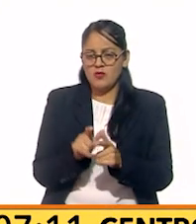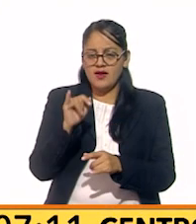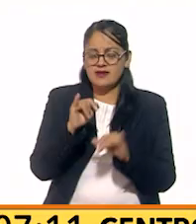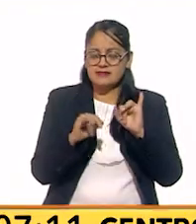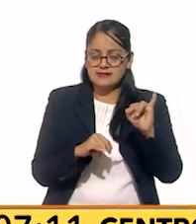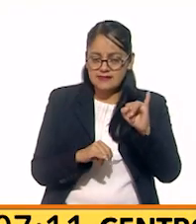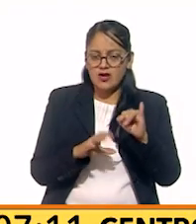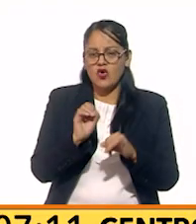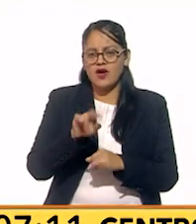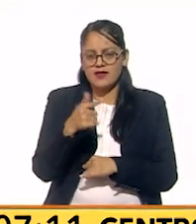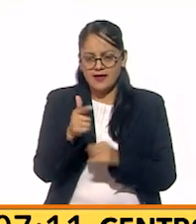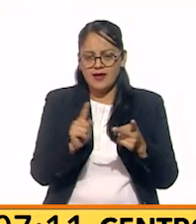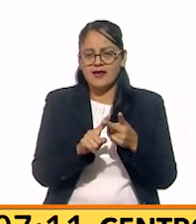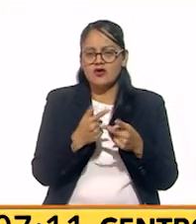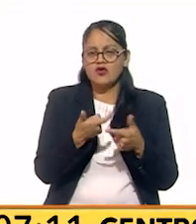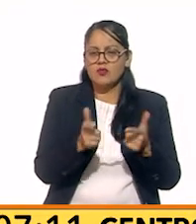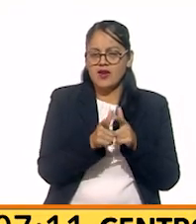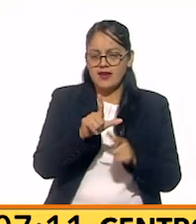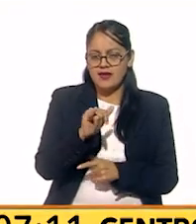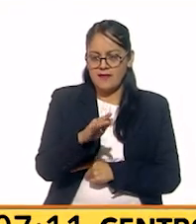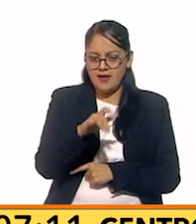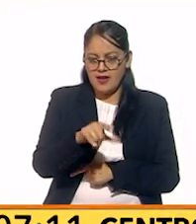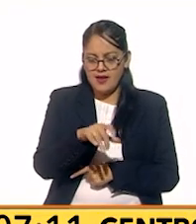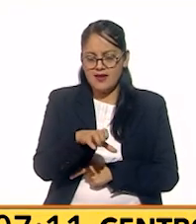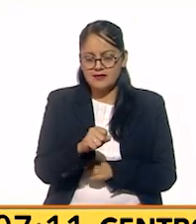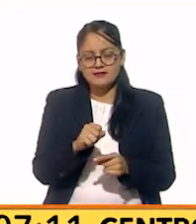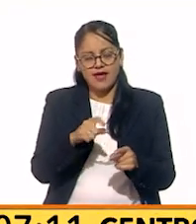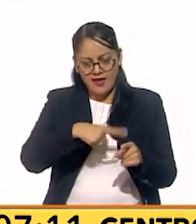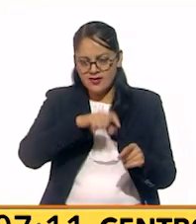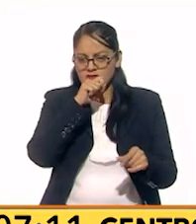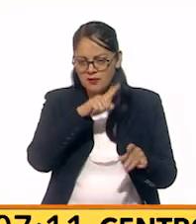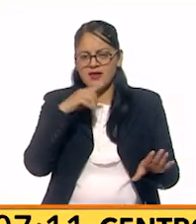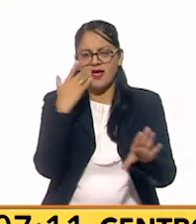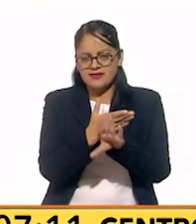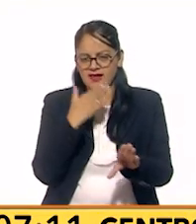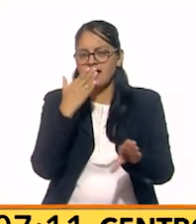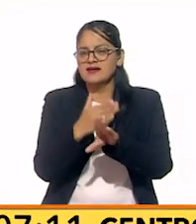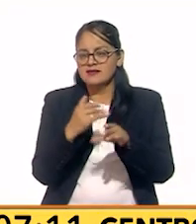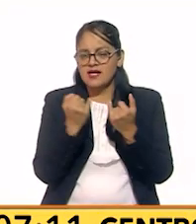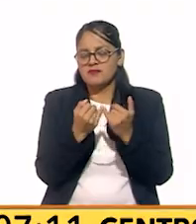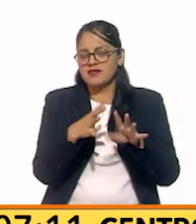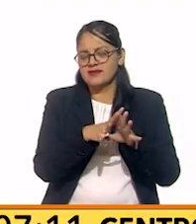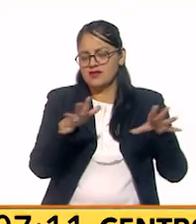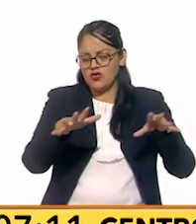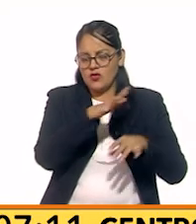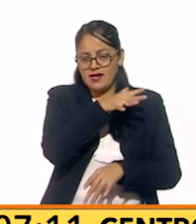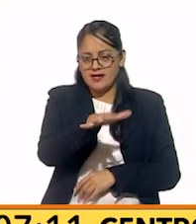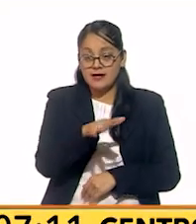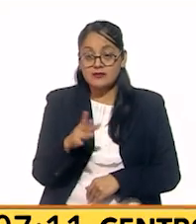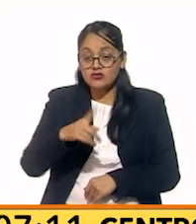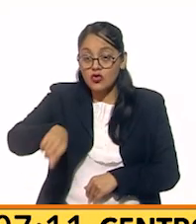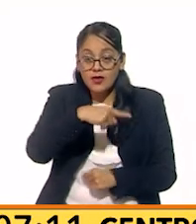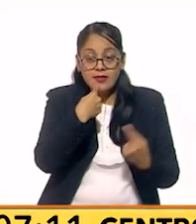los ONGs, los liberales también están siendo atacados y es demasiado obvio que si nos